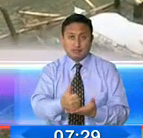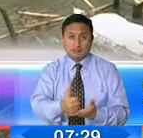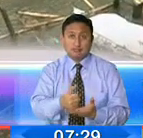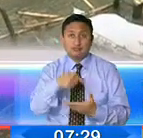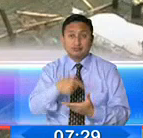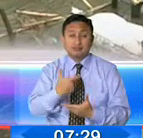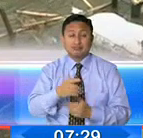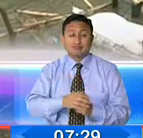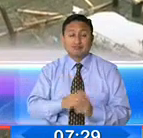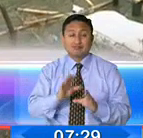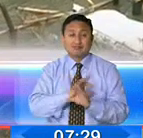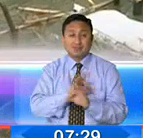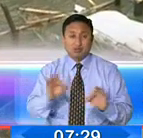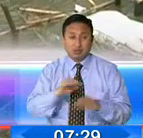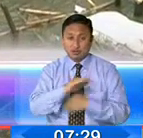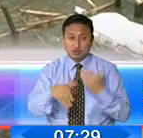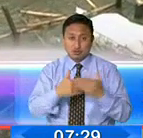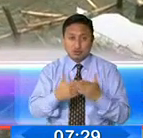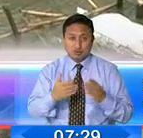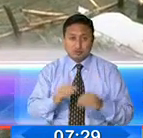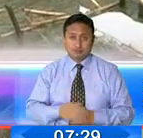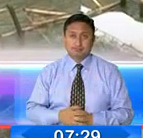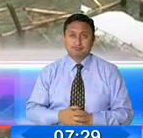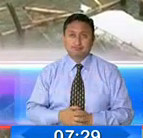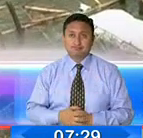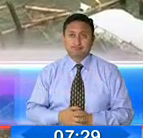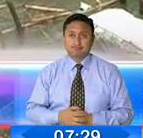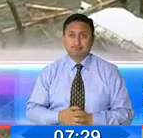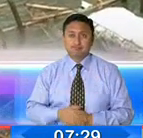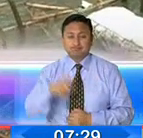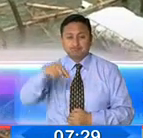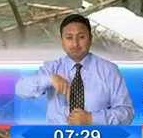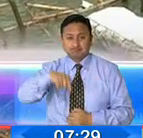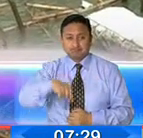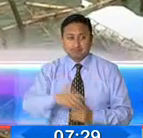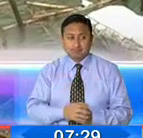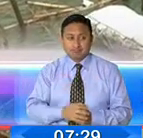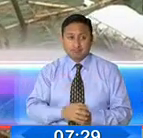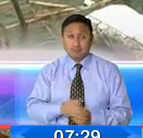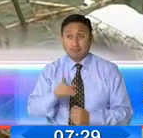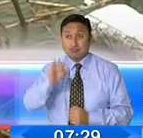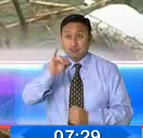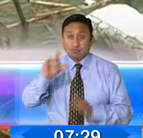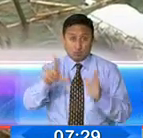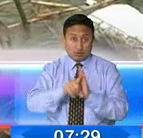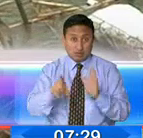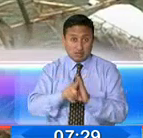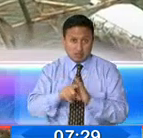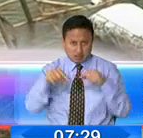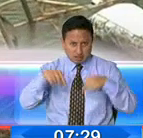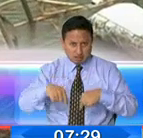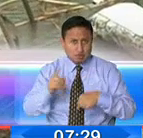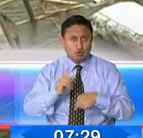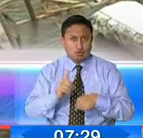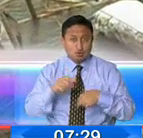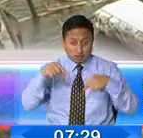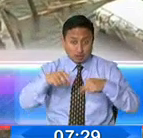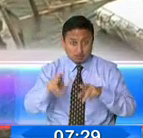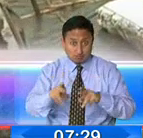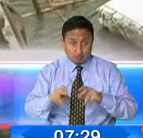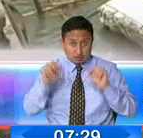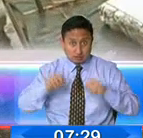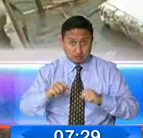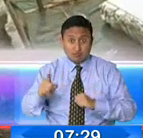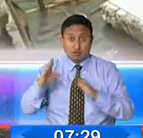con la evacuación y la limpieza de la zona. Una aclaración, esta no es que es un asentamiento ilegal o irregular, está en una zona permitida,